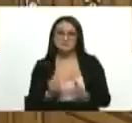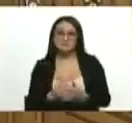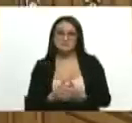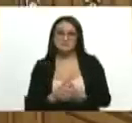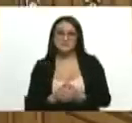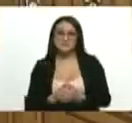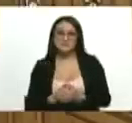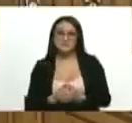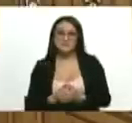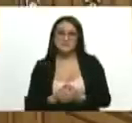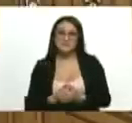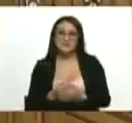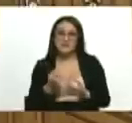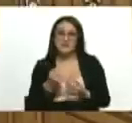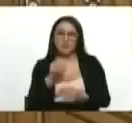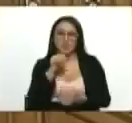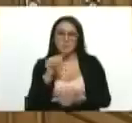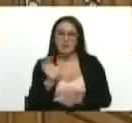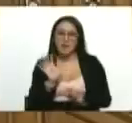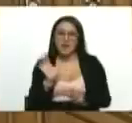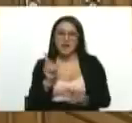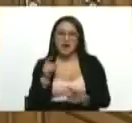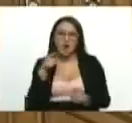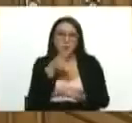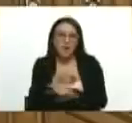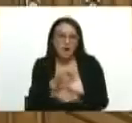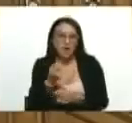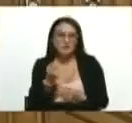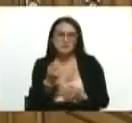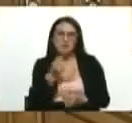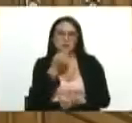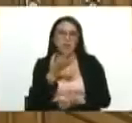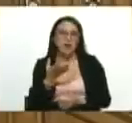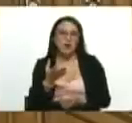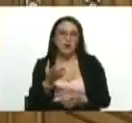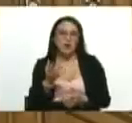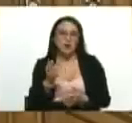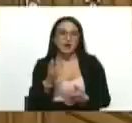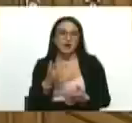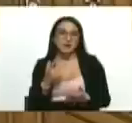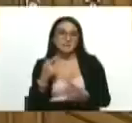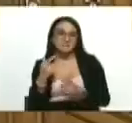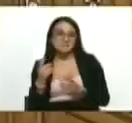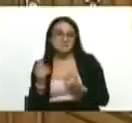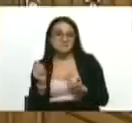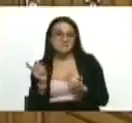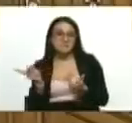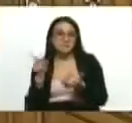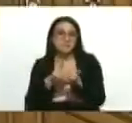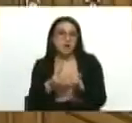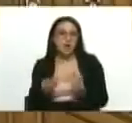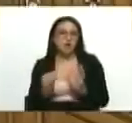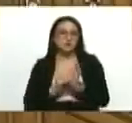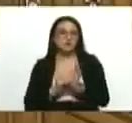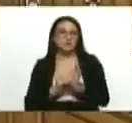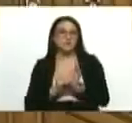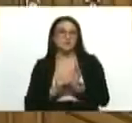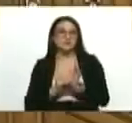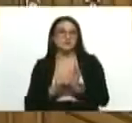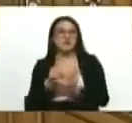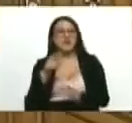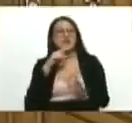las buenas. De manera que ni por las malas ni por las buenas van a volver. Utilicen algunos argumentos los